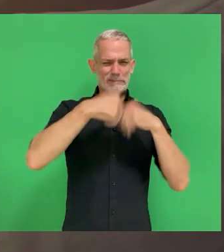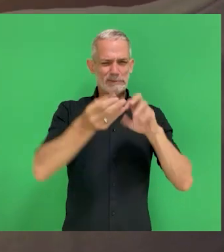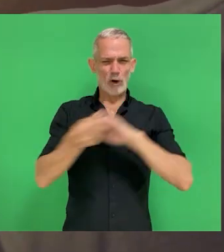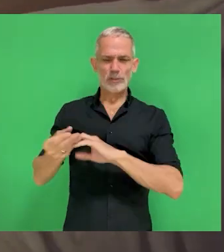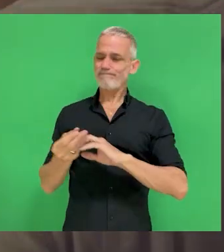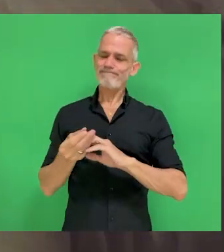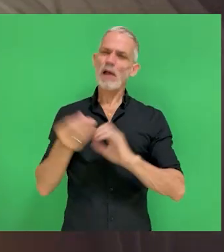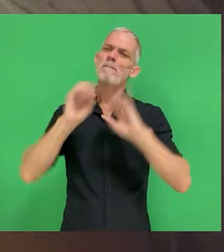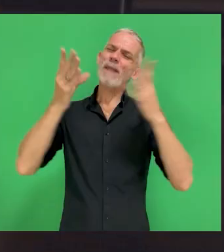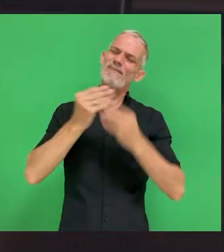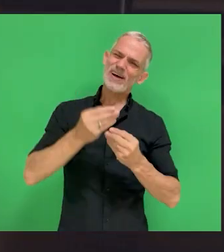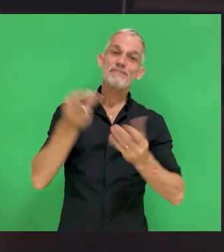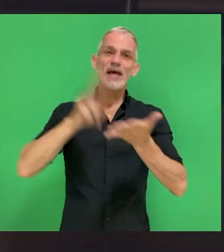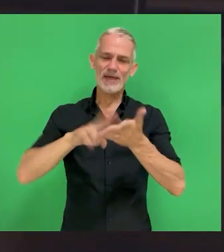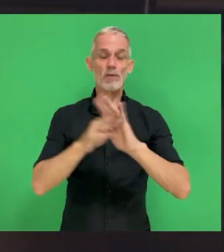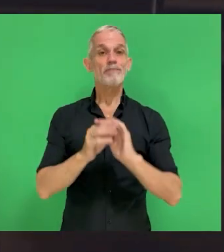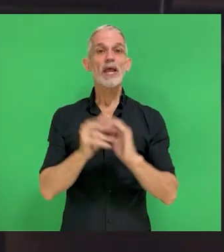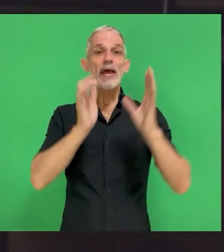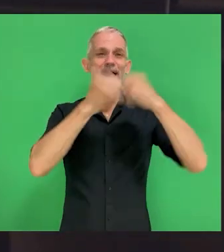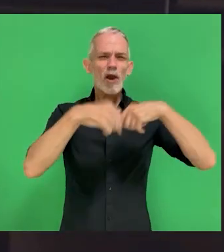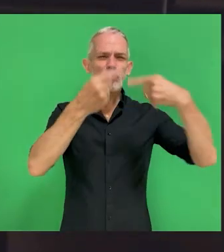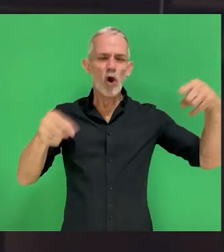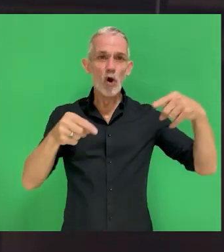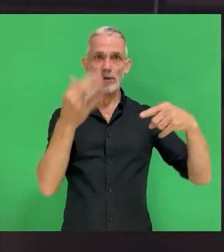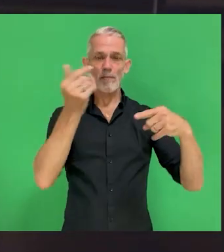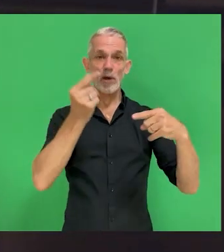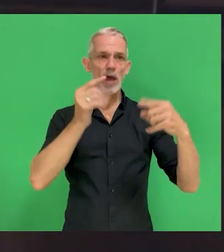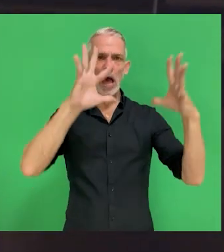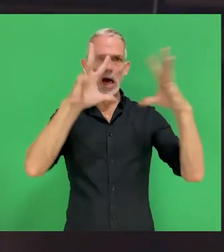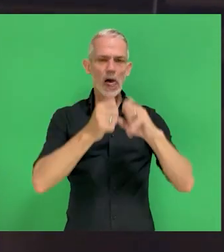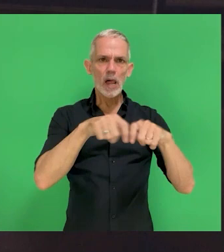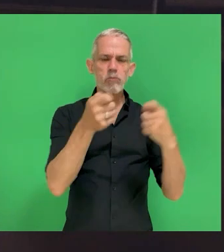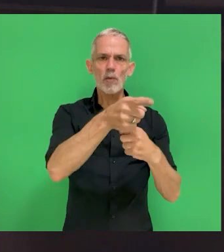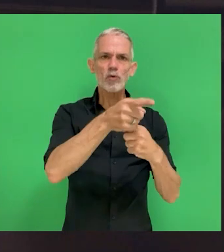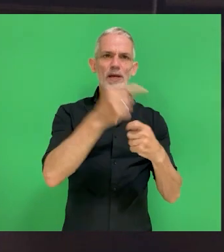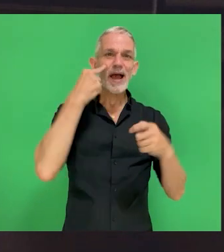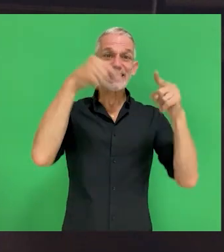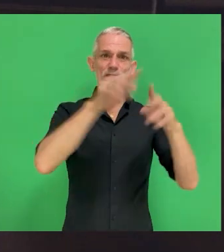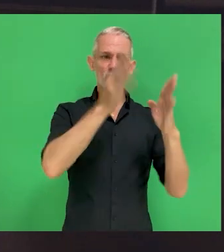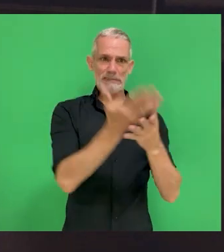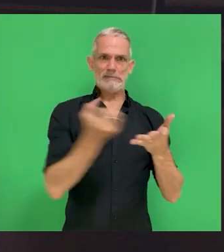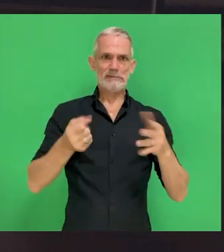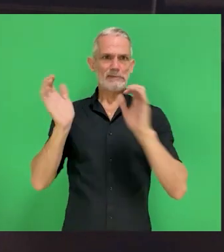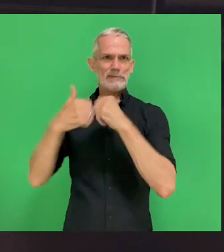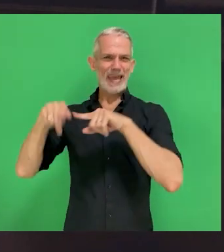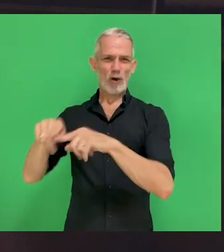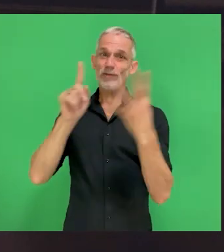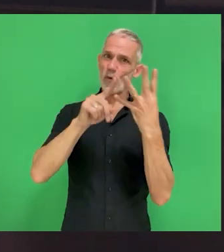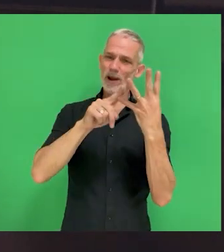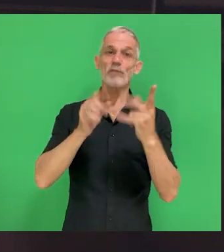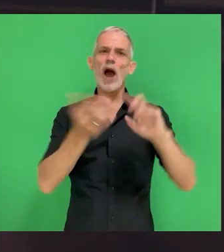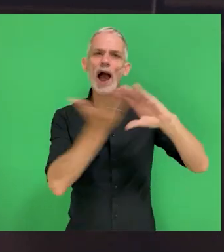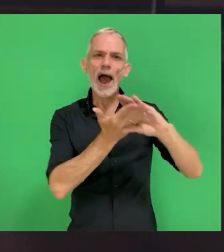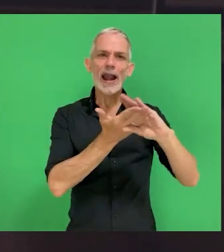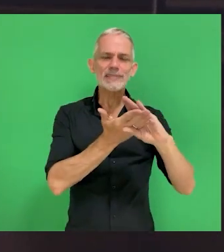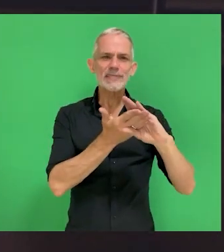nuevo. Sí. Ocultar aquellas cosas que pueden ser dañinas para la institución. Entonces, cuando un archivo no